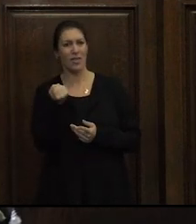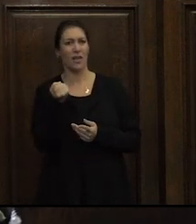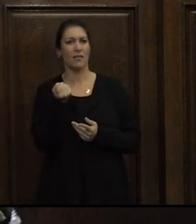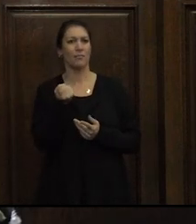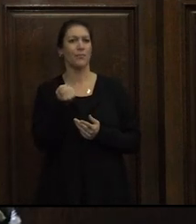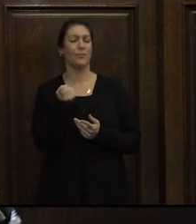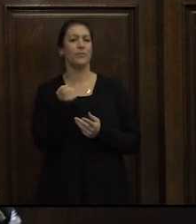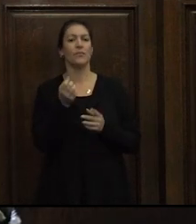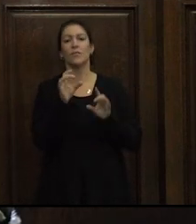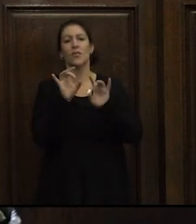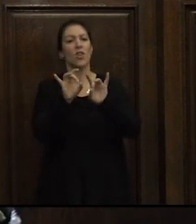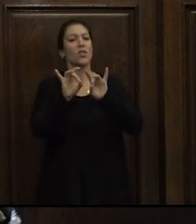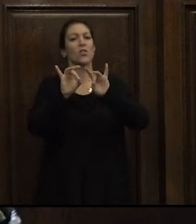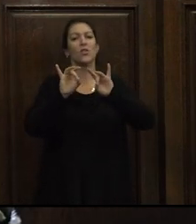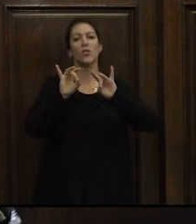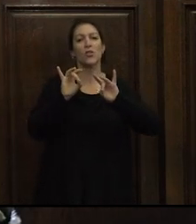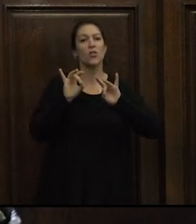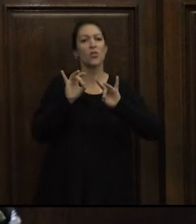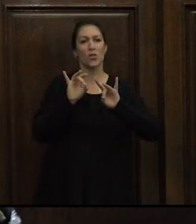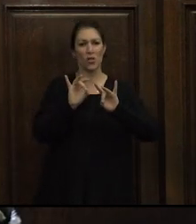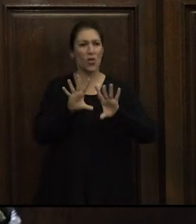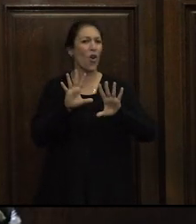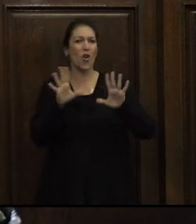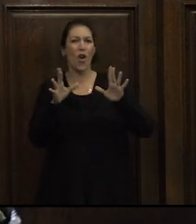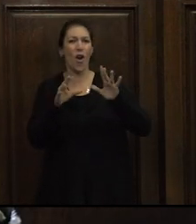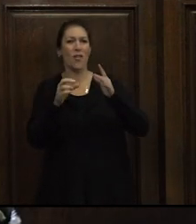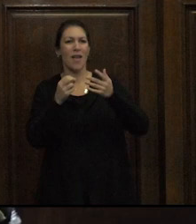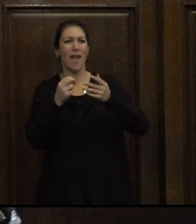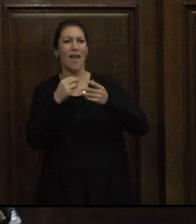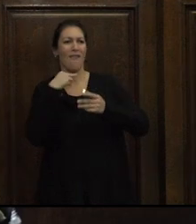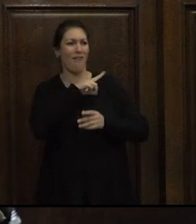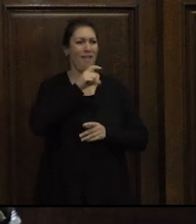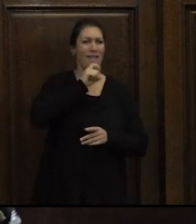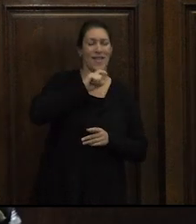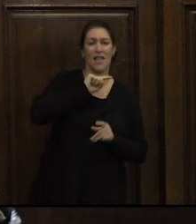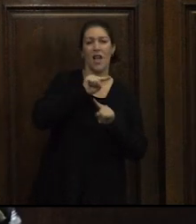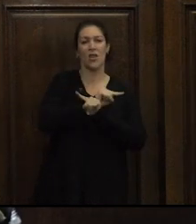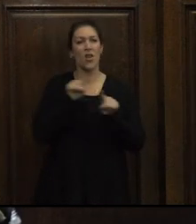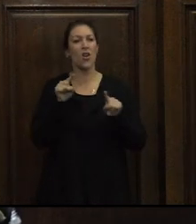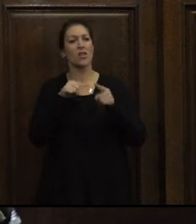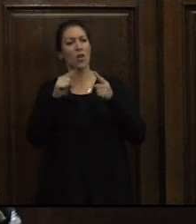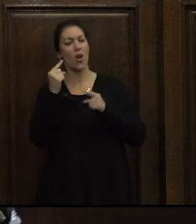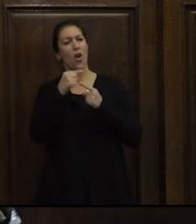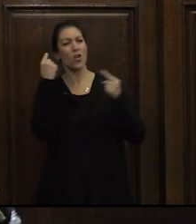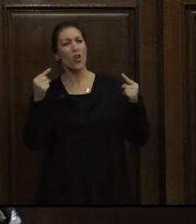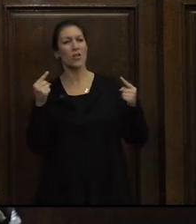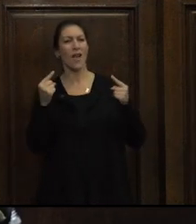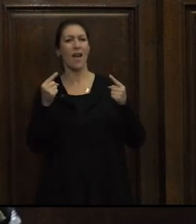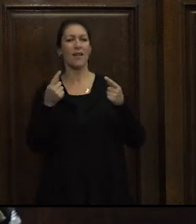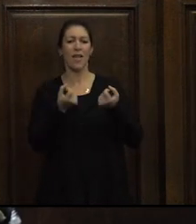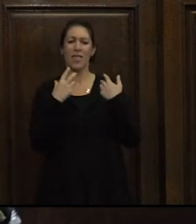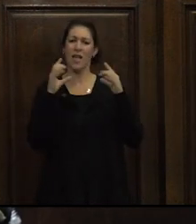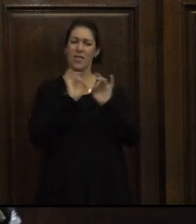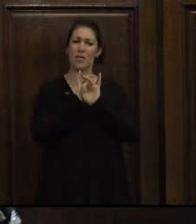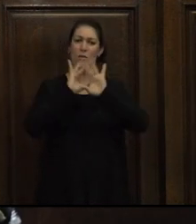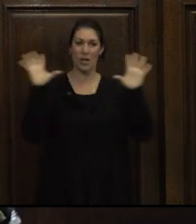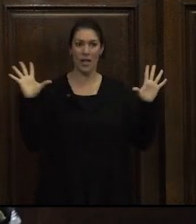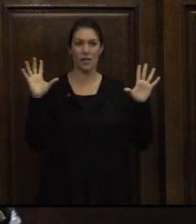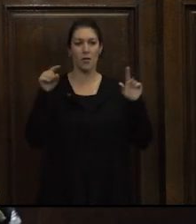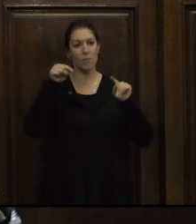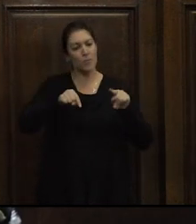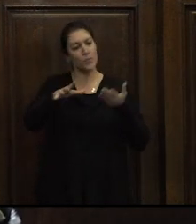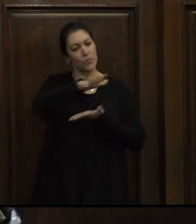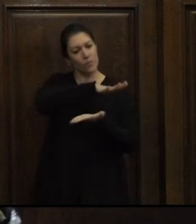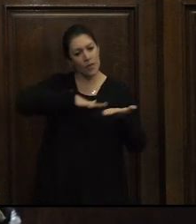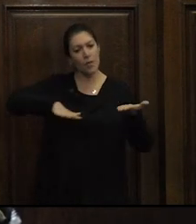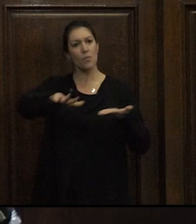sino con rasgos bastante fascistoides que rasgan la democracia, y tener un espacio